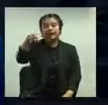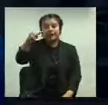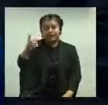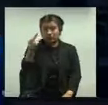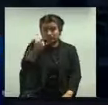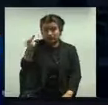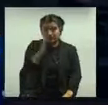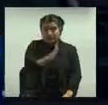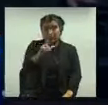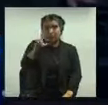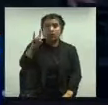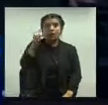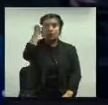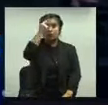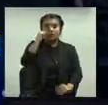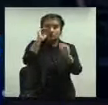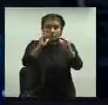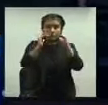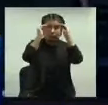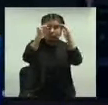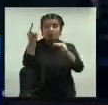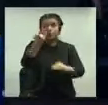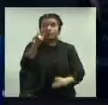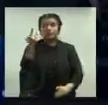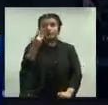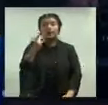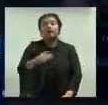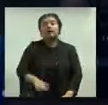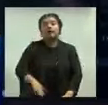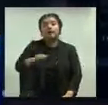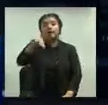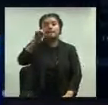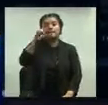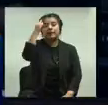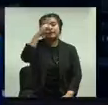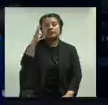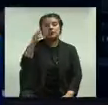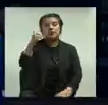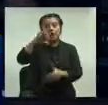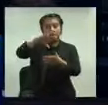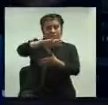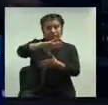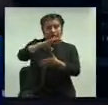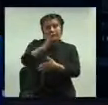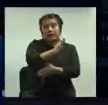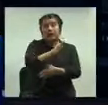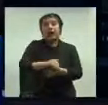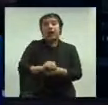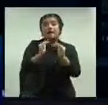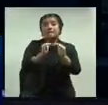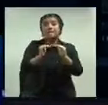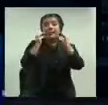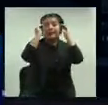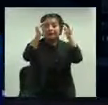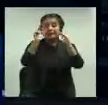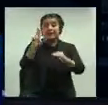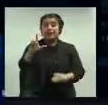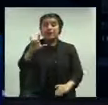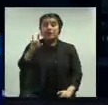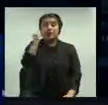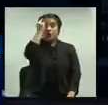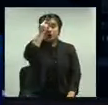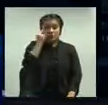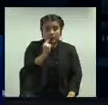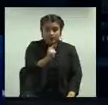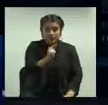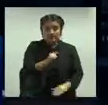Luis Fernando Cabrera Juárez, Universidad Mesoamericana. Magíster Luis Roberto Aragón